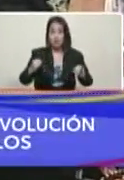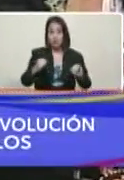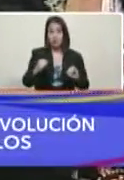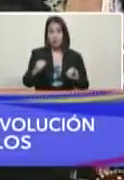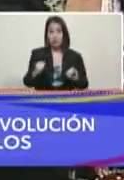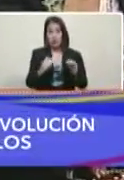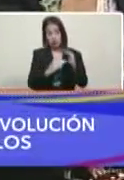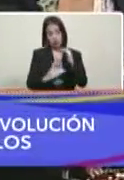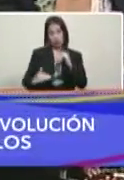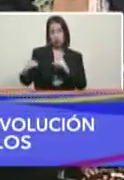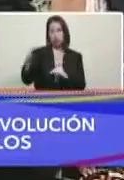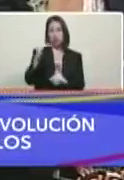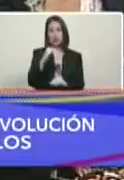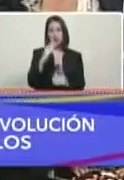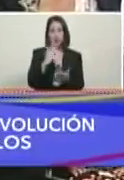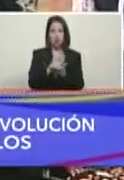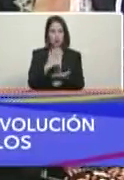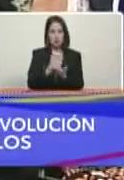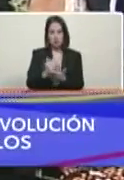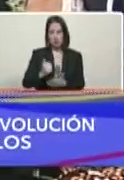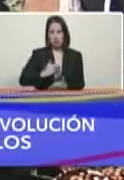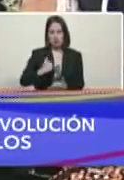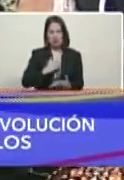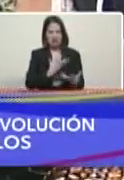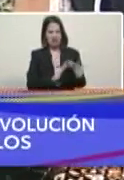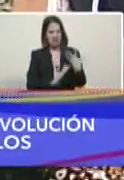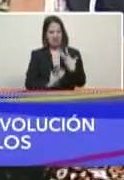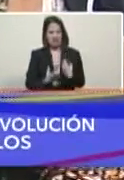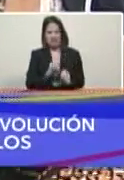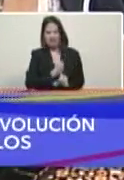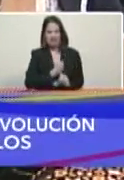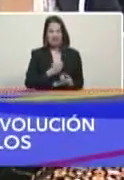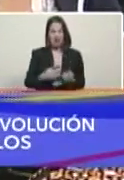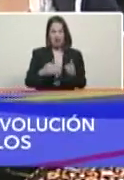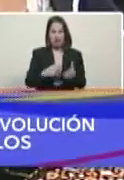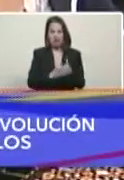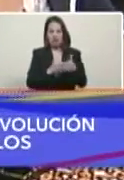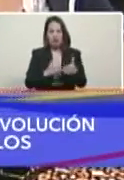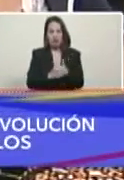muy superior a cualquier amargura de cualquier obstáculo o dificultad.